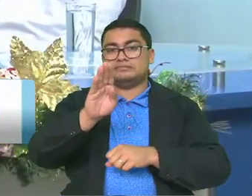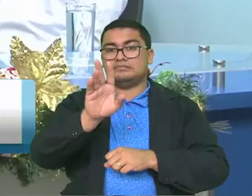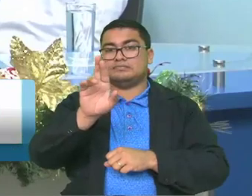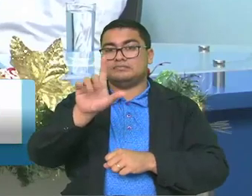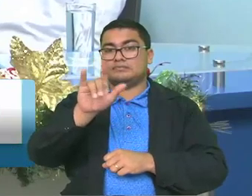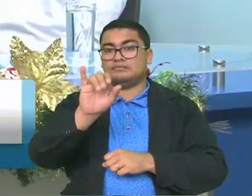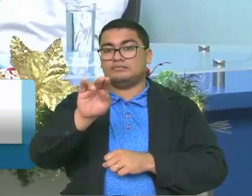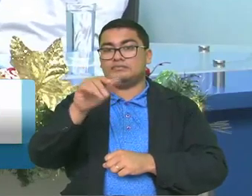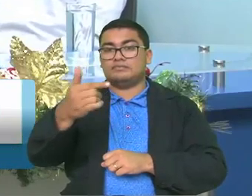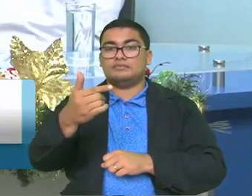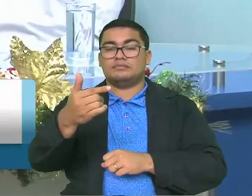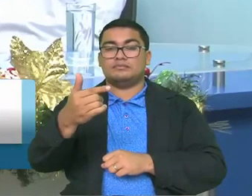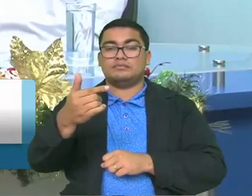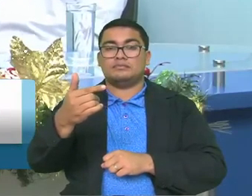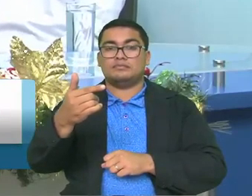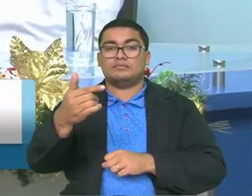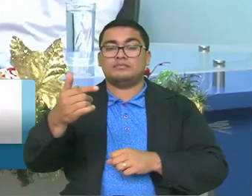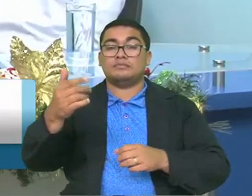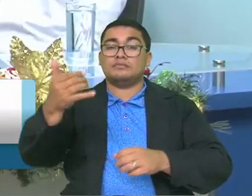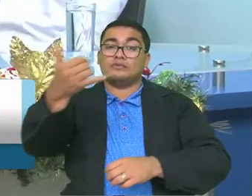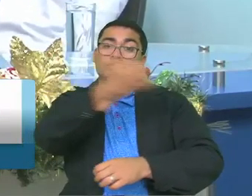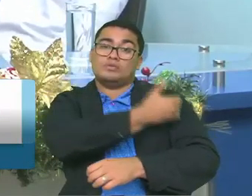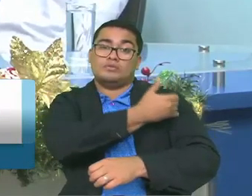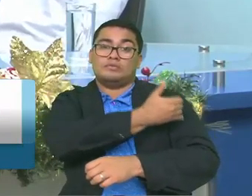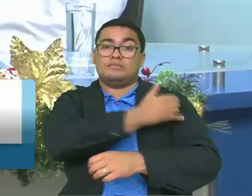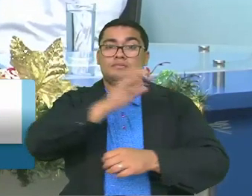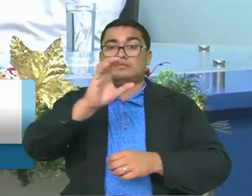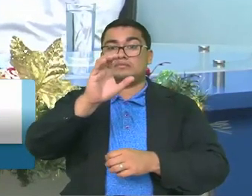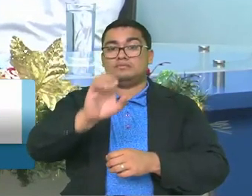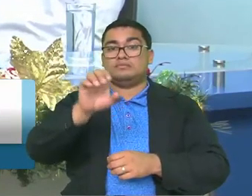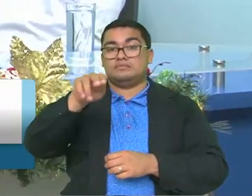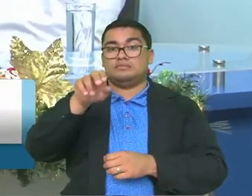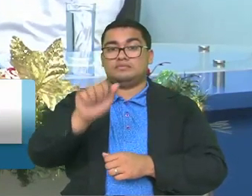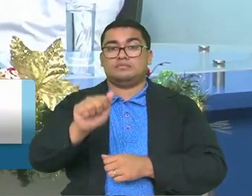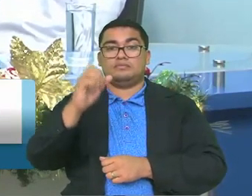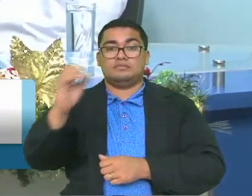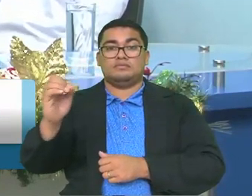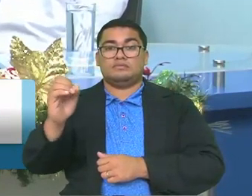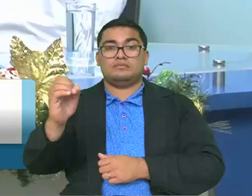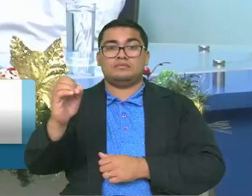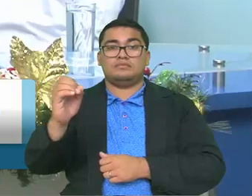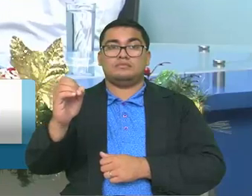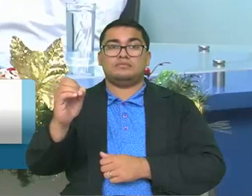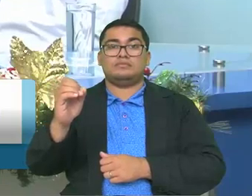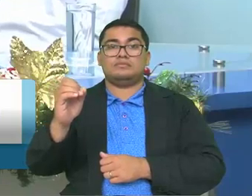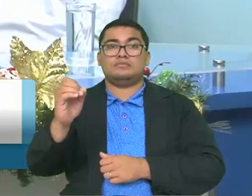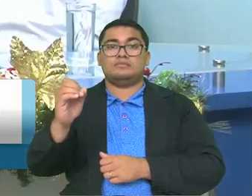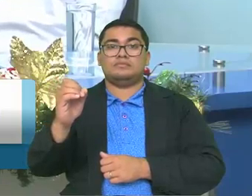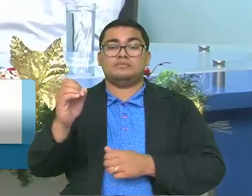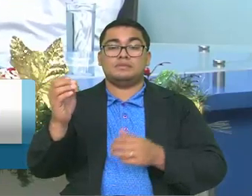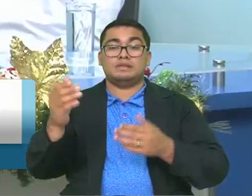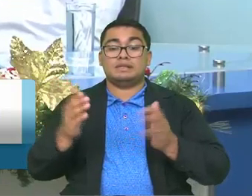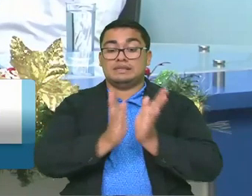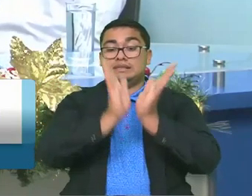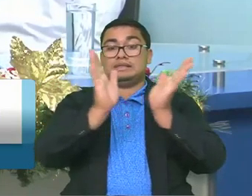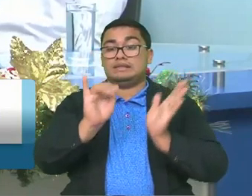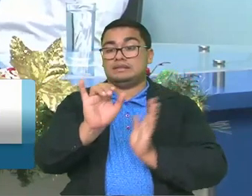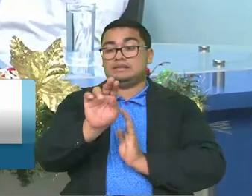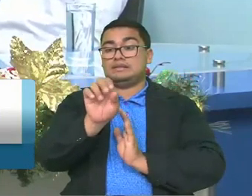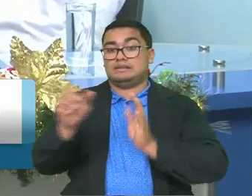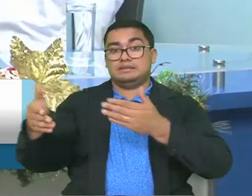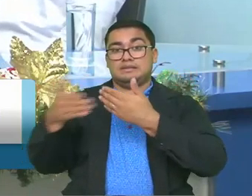prevención. El día de hoy vamos a estar hablando sobre la neuritis óptica, causas y tratamiento. Tenemos como invitado al